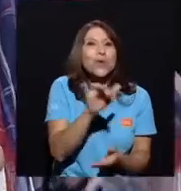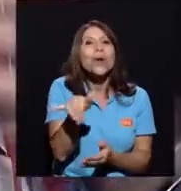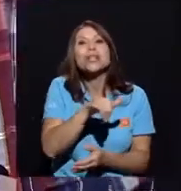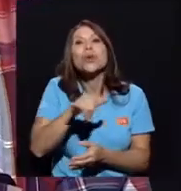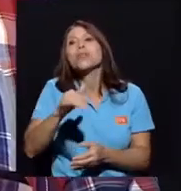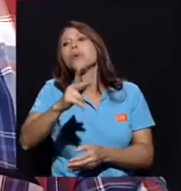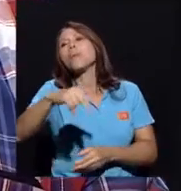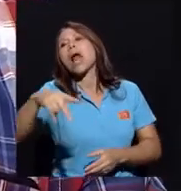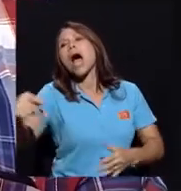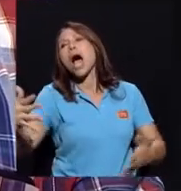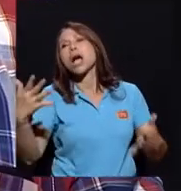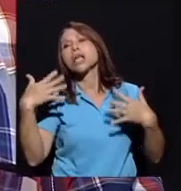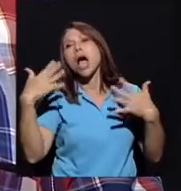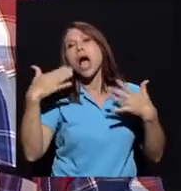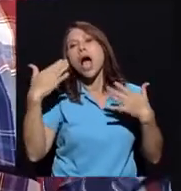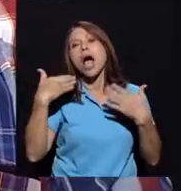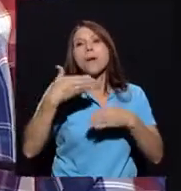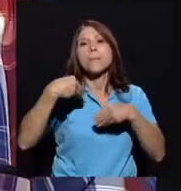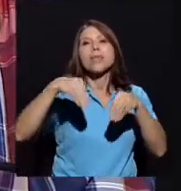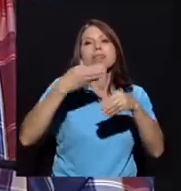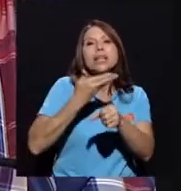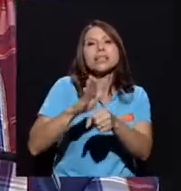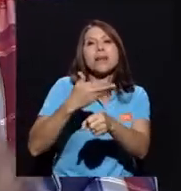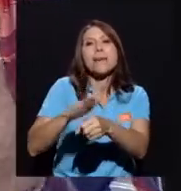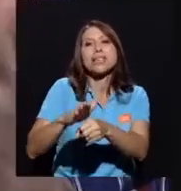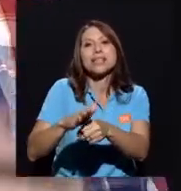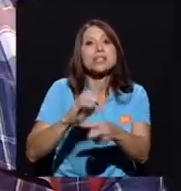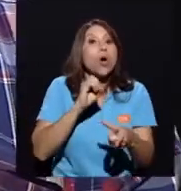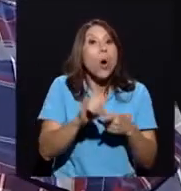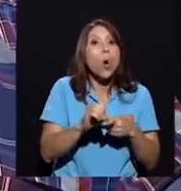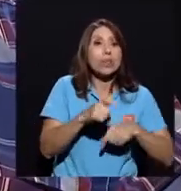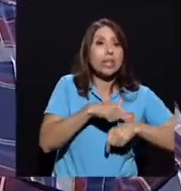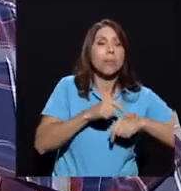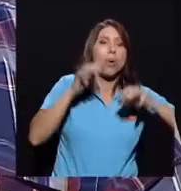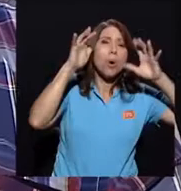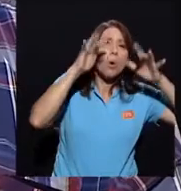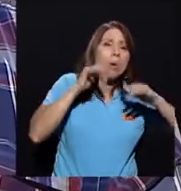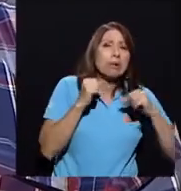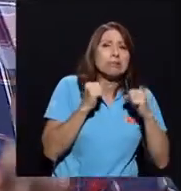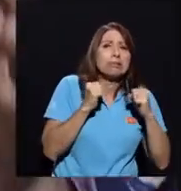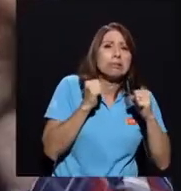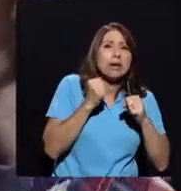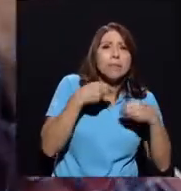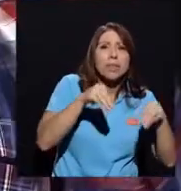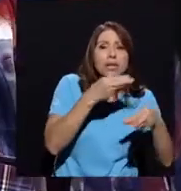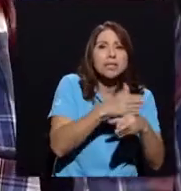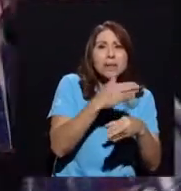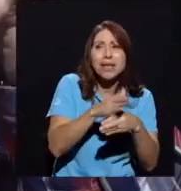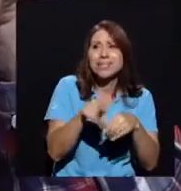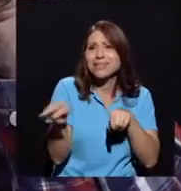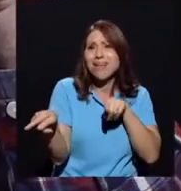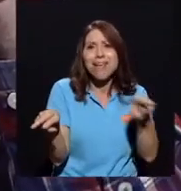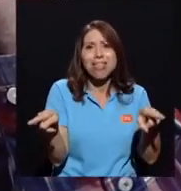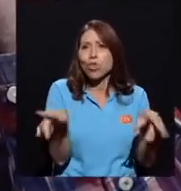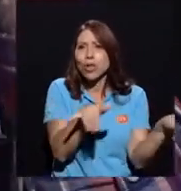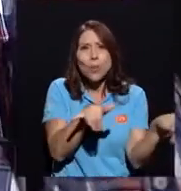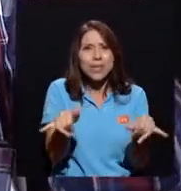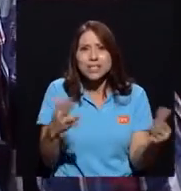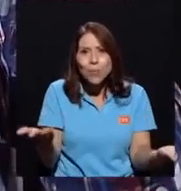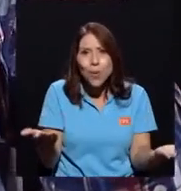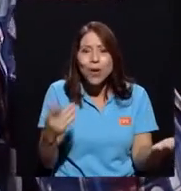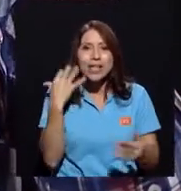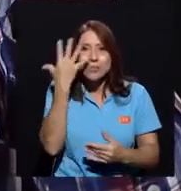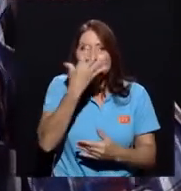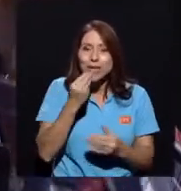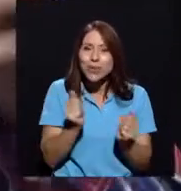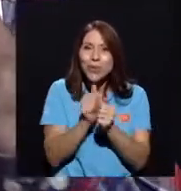playa cuando hace mucho calor que en una nevada eso ha sido bonito con los estudiantes no es la parte micro parte